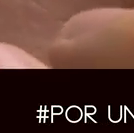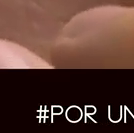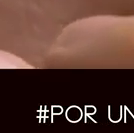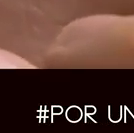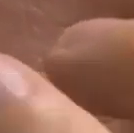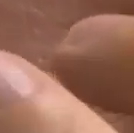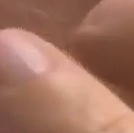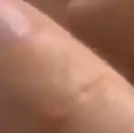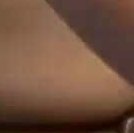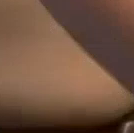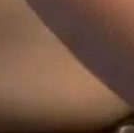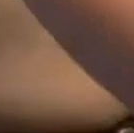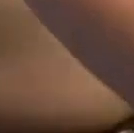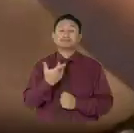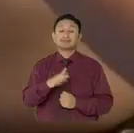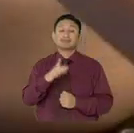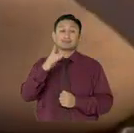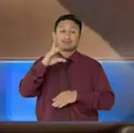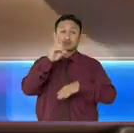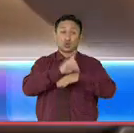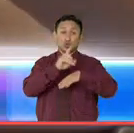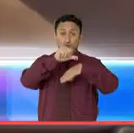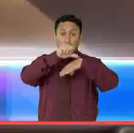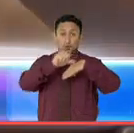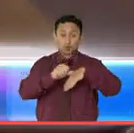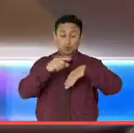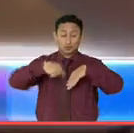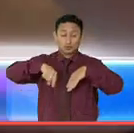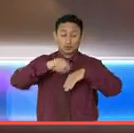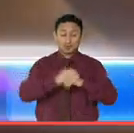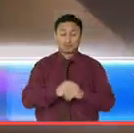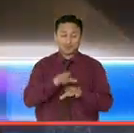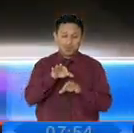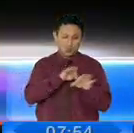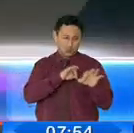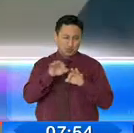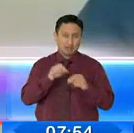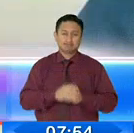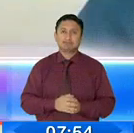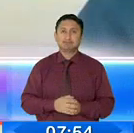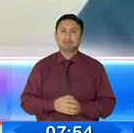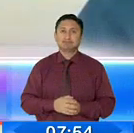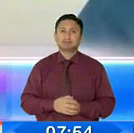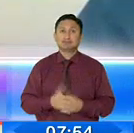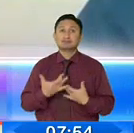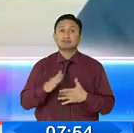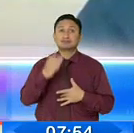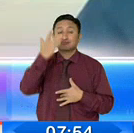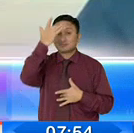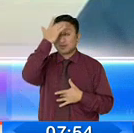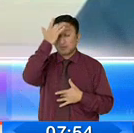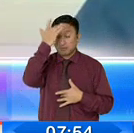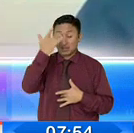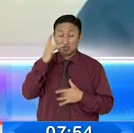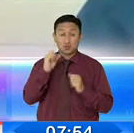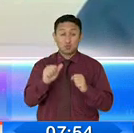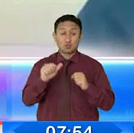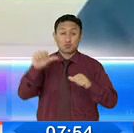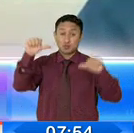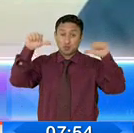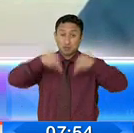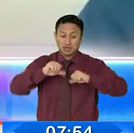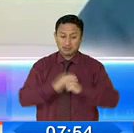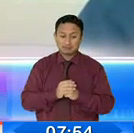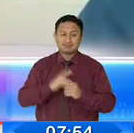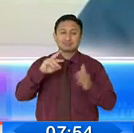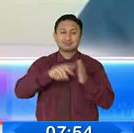piel? El cirujano oncológico Patricio Peralta lo explica. Es una enfermedad maligna, que significa que hay